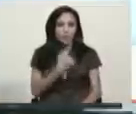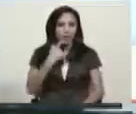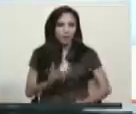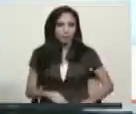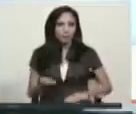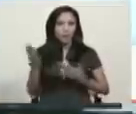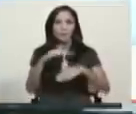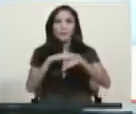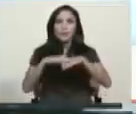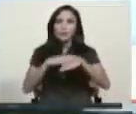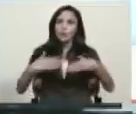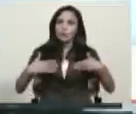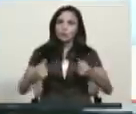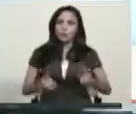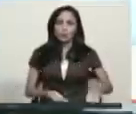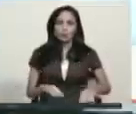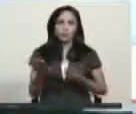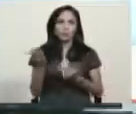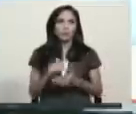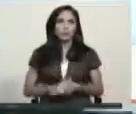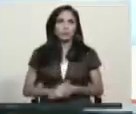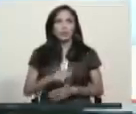Salud, rector.